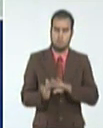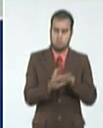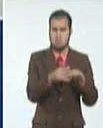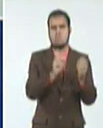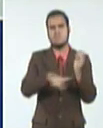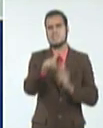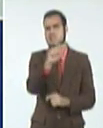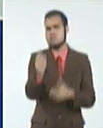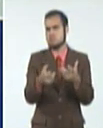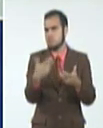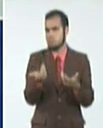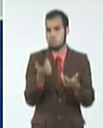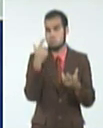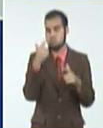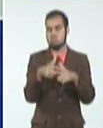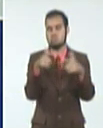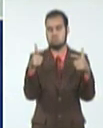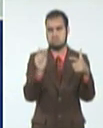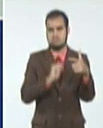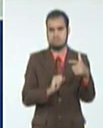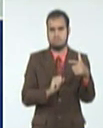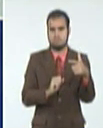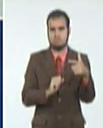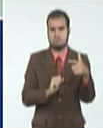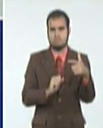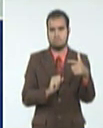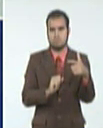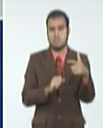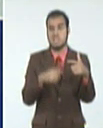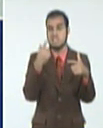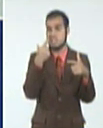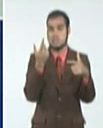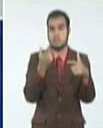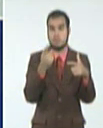incrementa, 336 más,